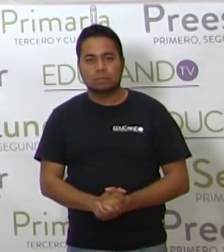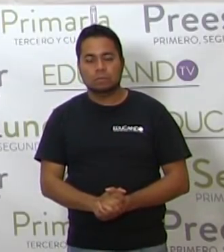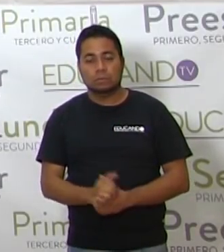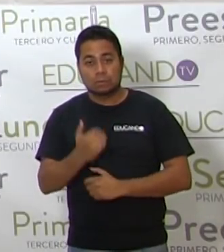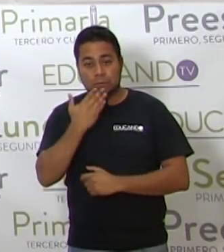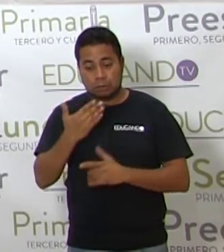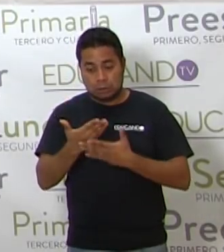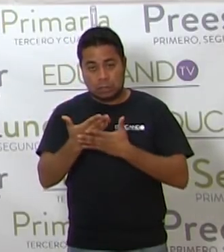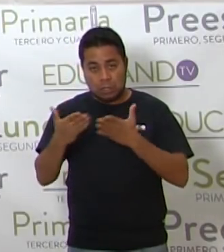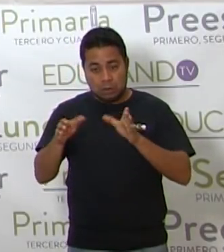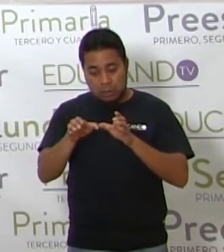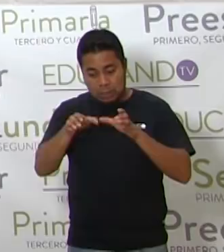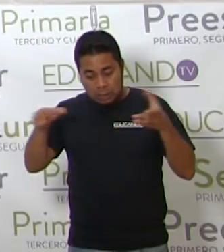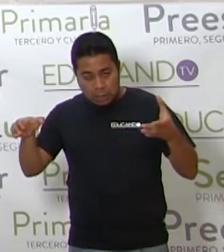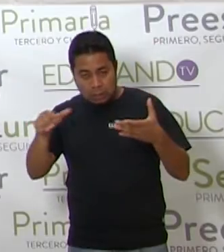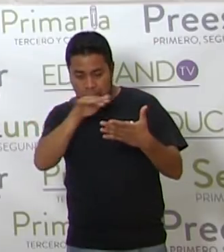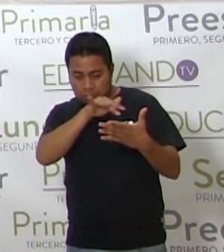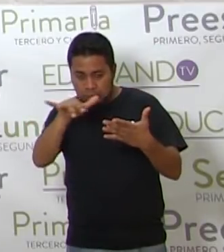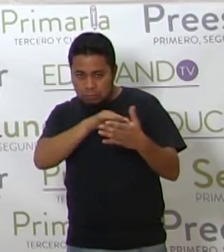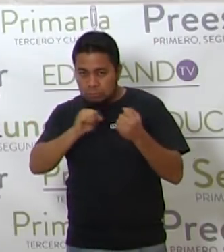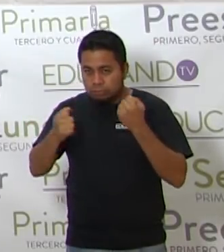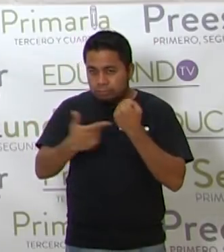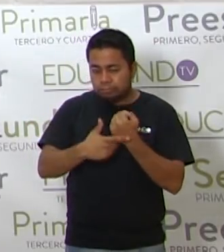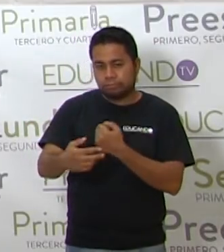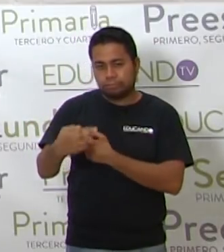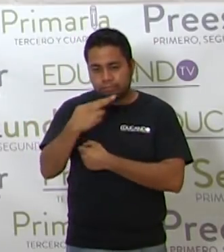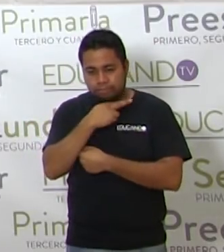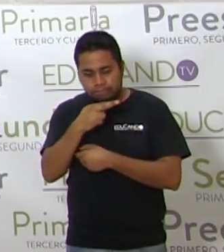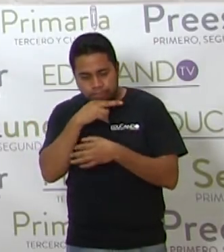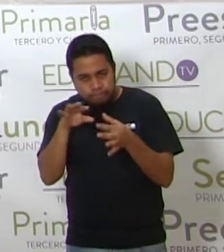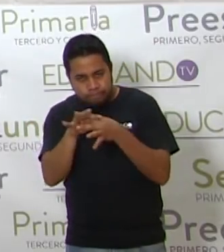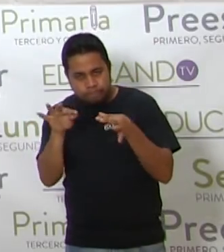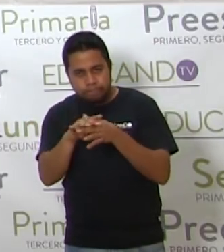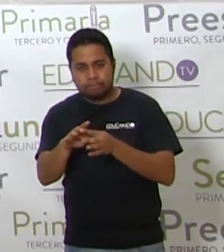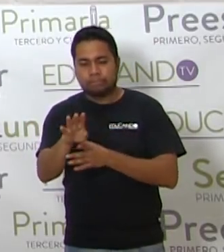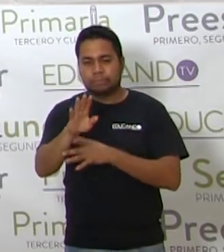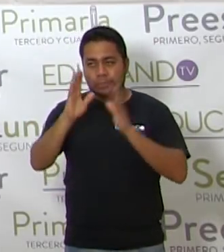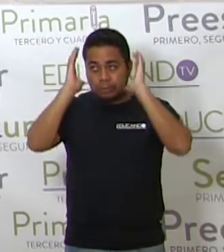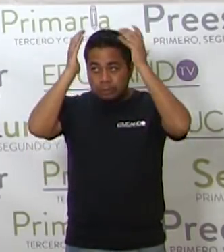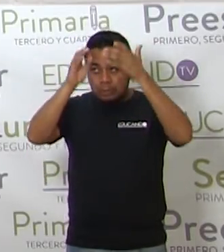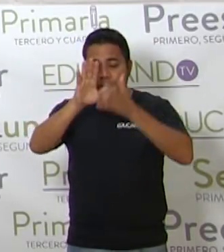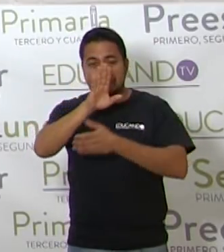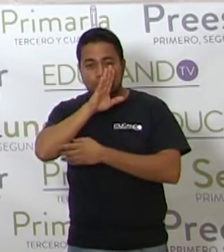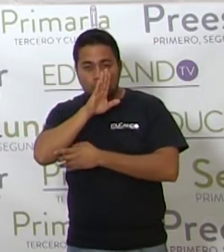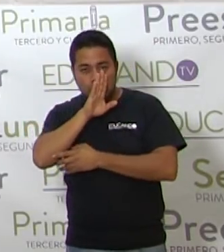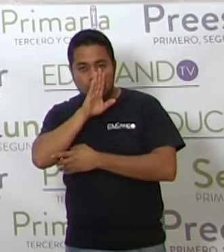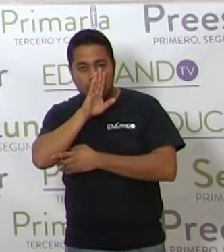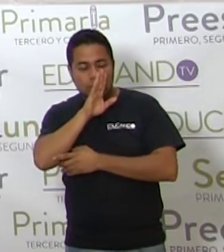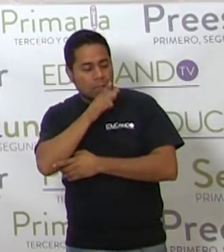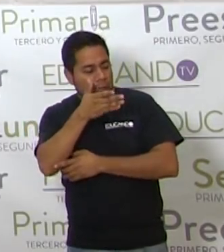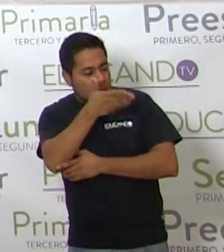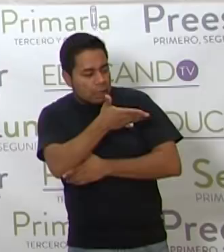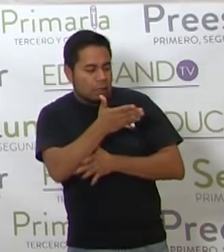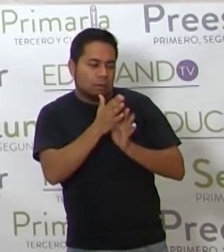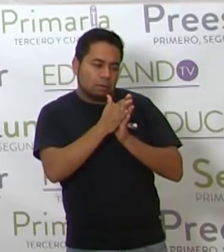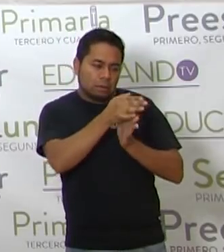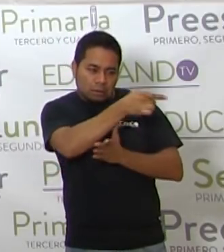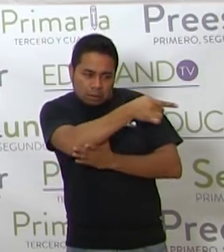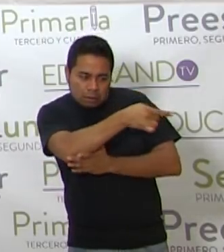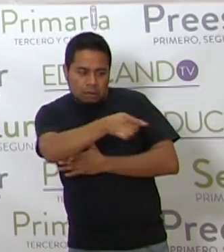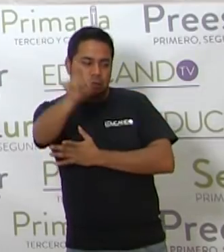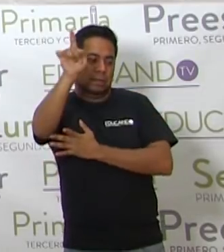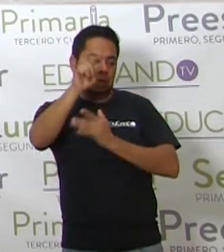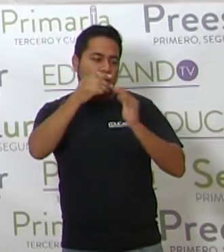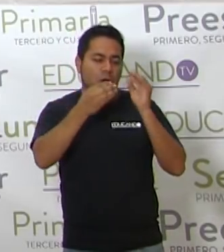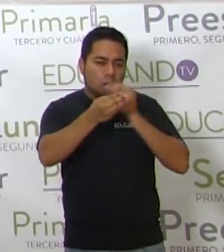El cuento nos narra de forma muy rápida que la mamá de Caperucita Roja le pide que lleve comida a